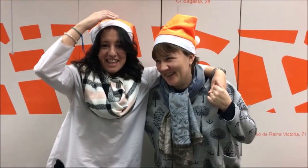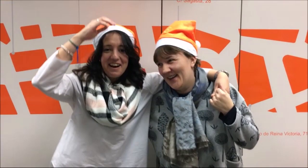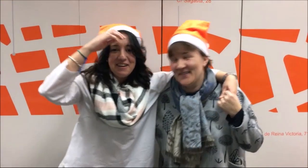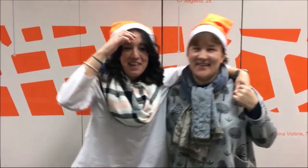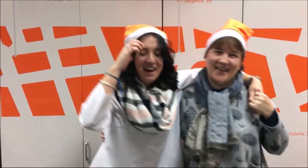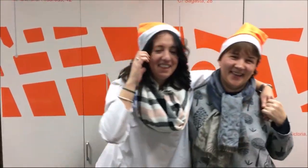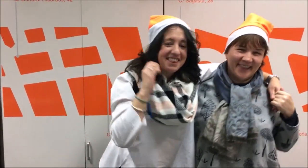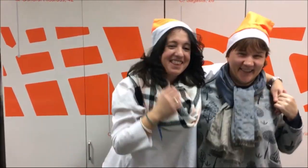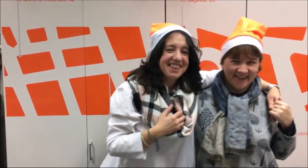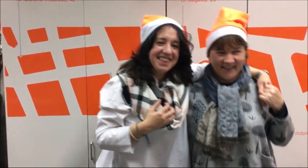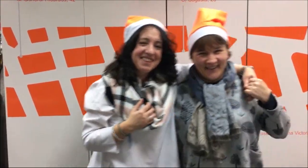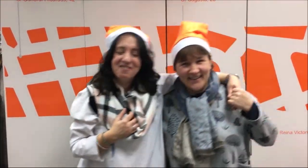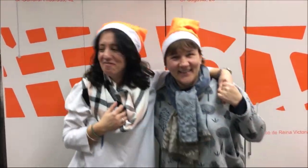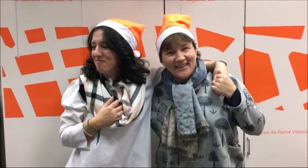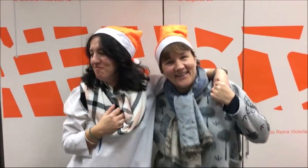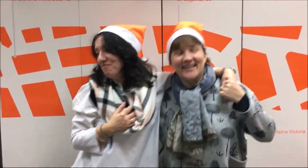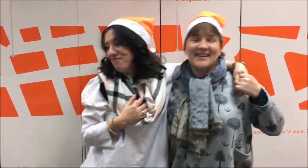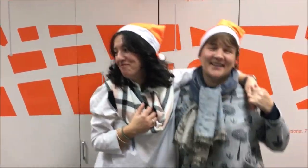¡Feliz